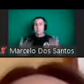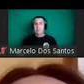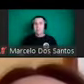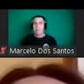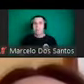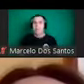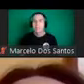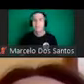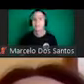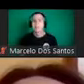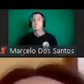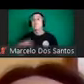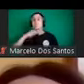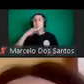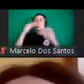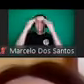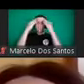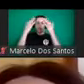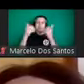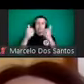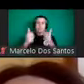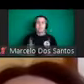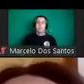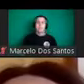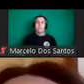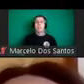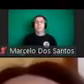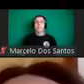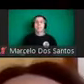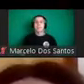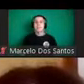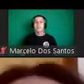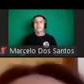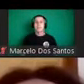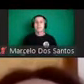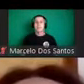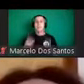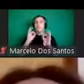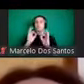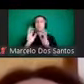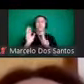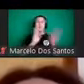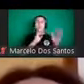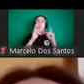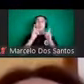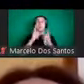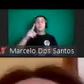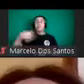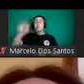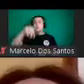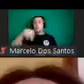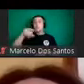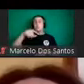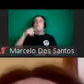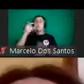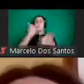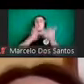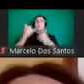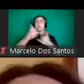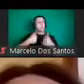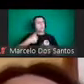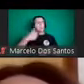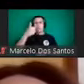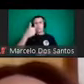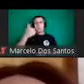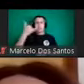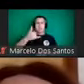sí. Diana, hay que recordar que seguimos relevando información en la medida en que ya se inscribieron.